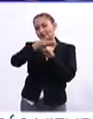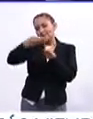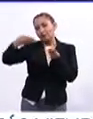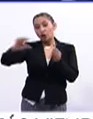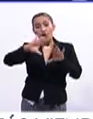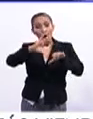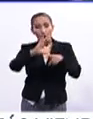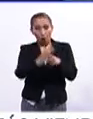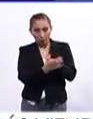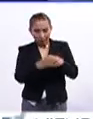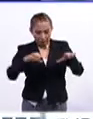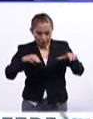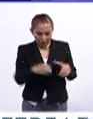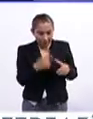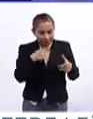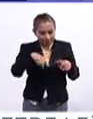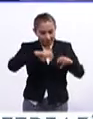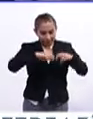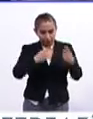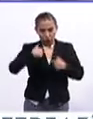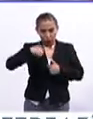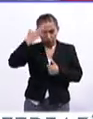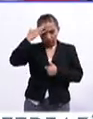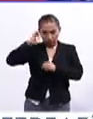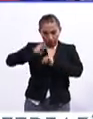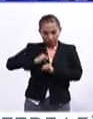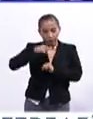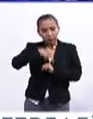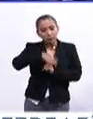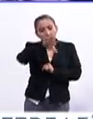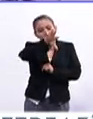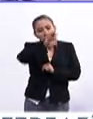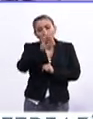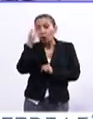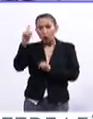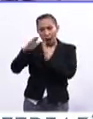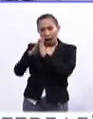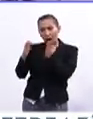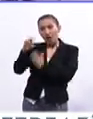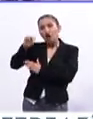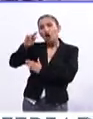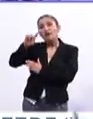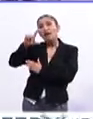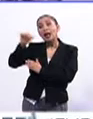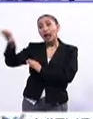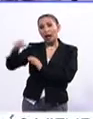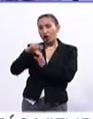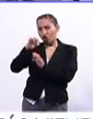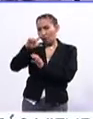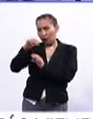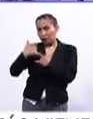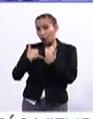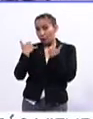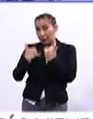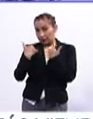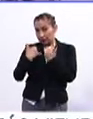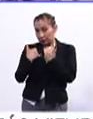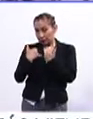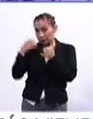un comité del cual presido, y elegimos una de las novelas. Todas tienen que ser novelas